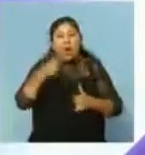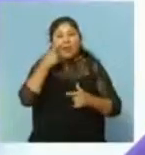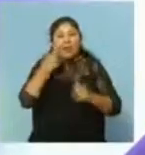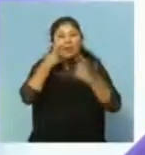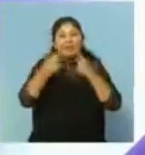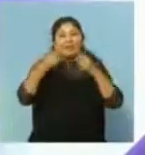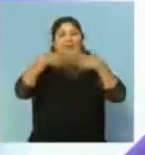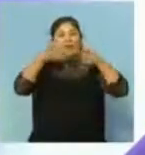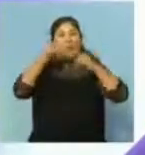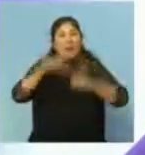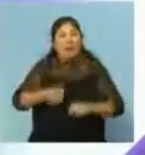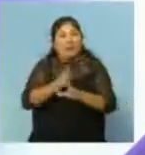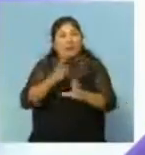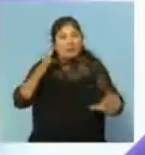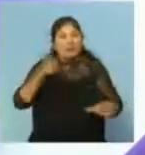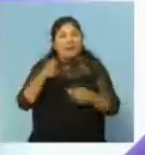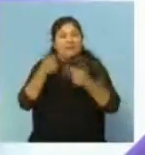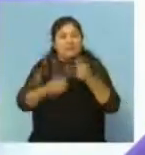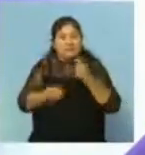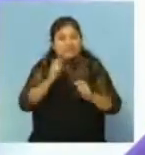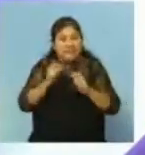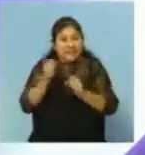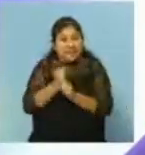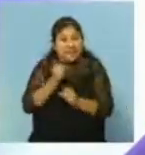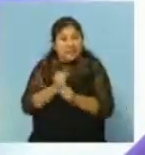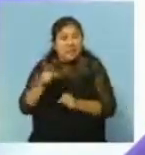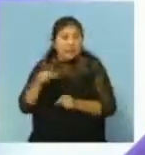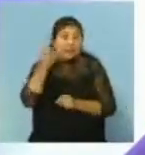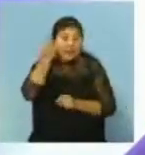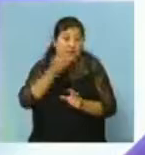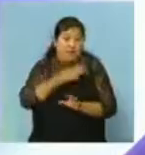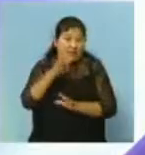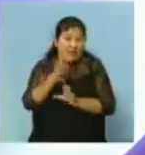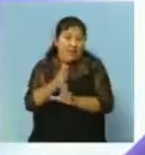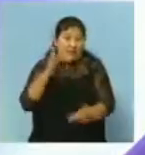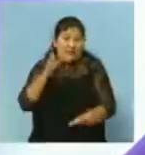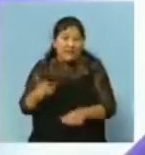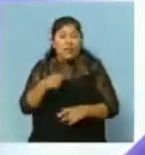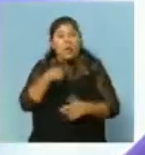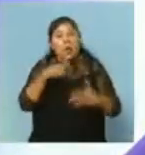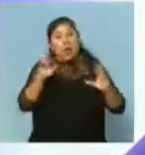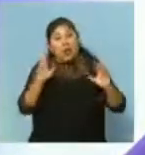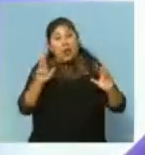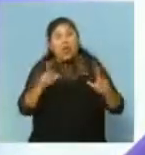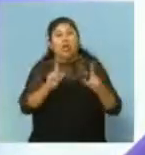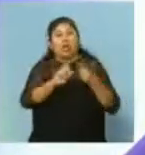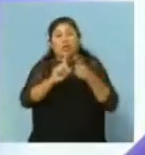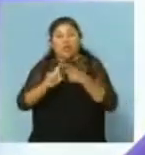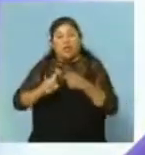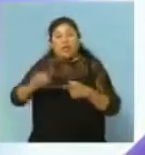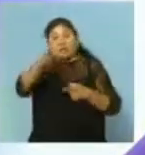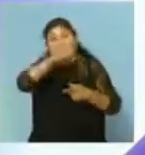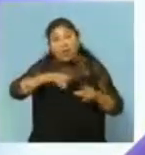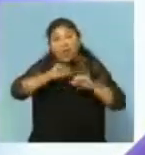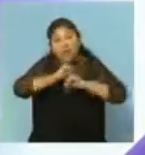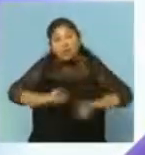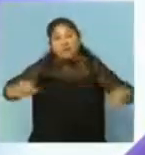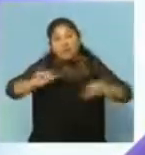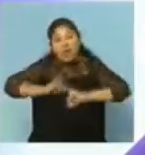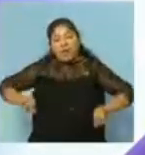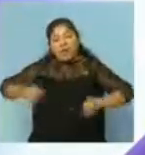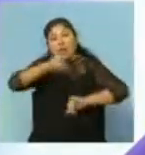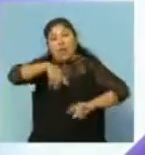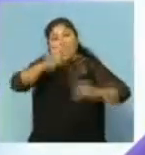horas de la mañana, y ya han venido a hacer la fila, y también si este contacto sirve para aquellos docentes que no se habían enterado en el transcurso de la jornada,